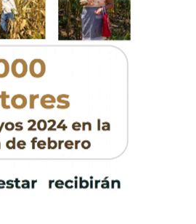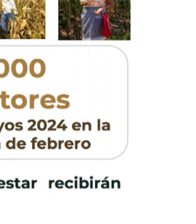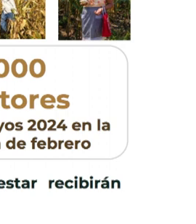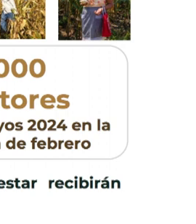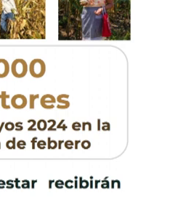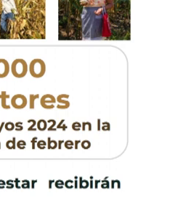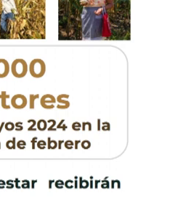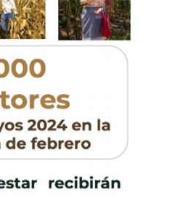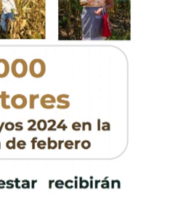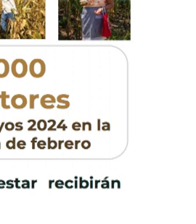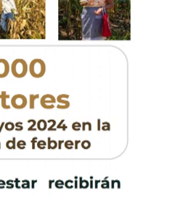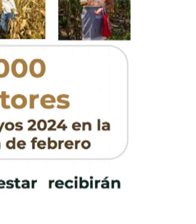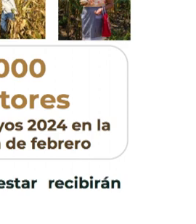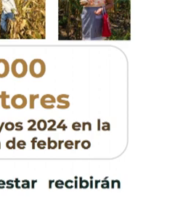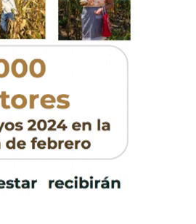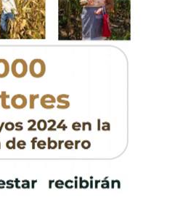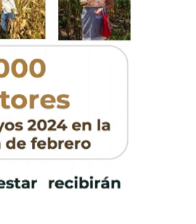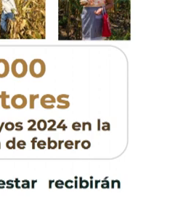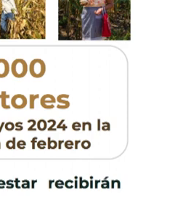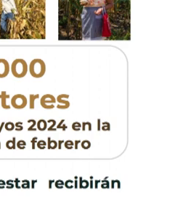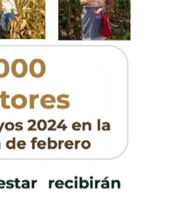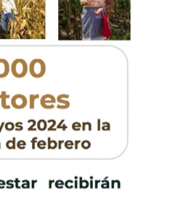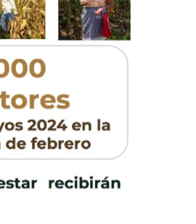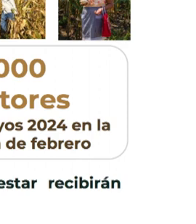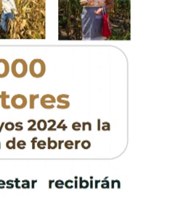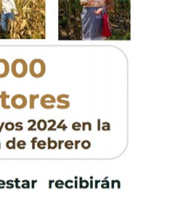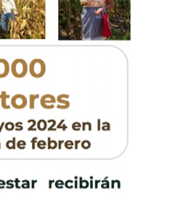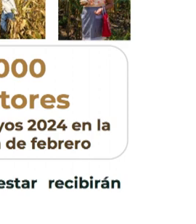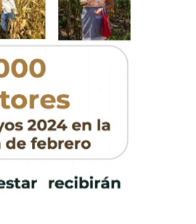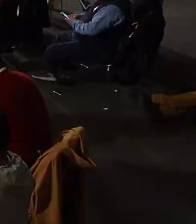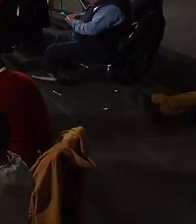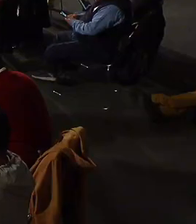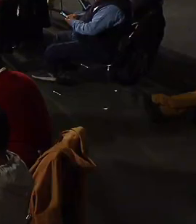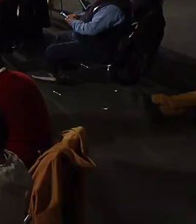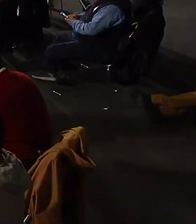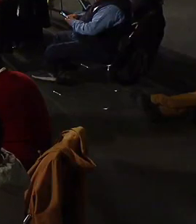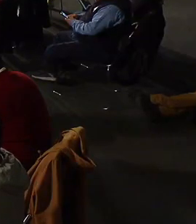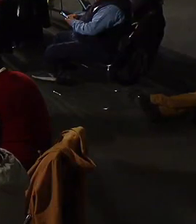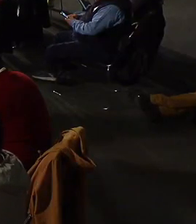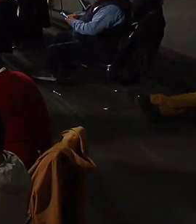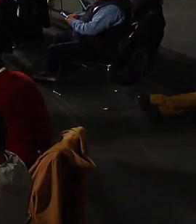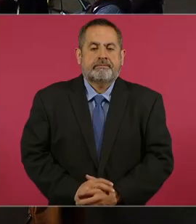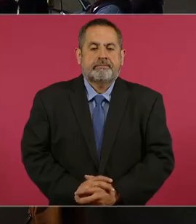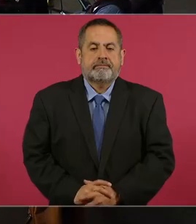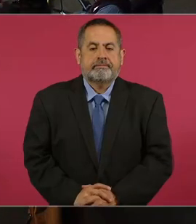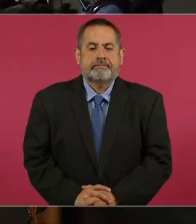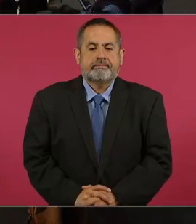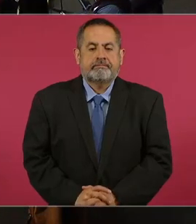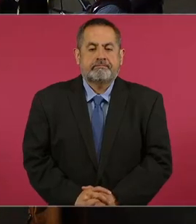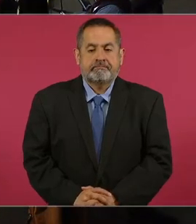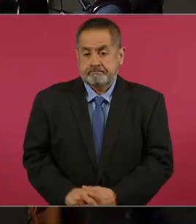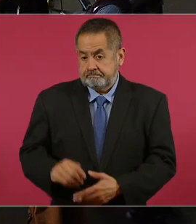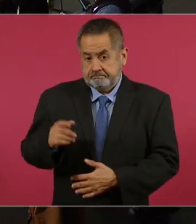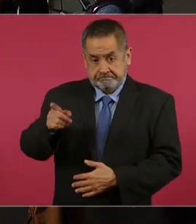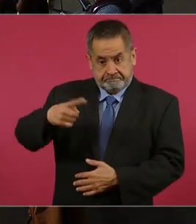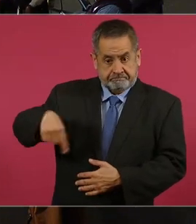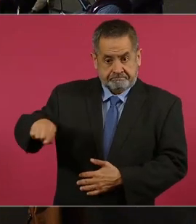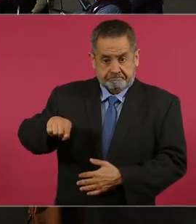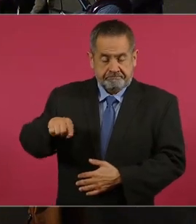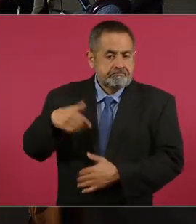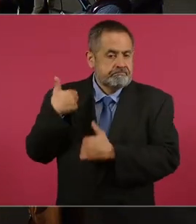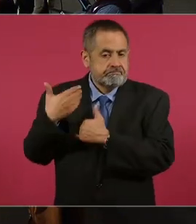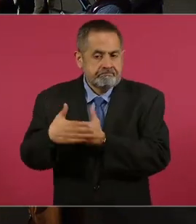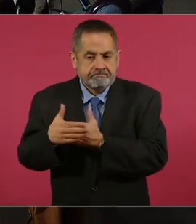Informar a ustedes que, asimismo, los productores de granos básicos de Producción para el Bienestar